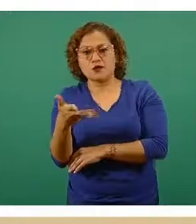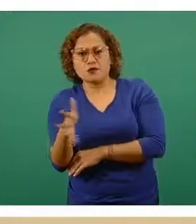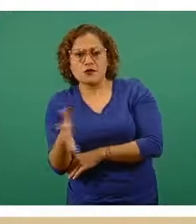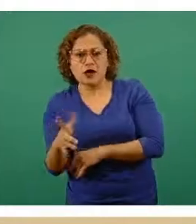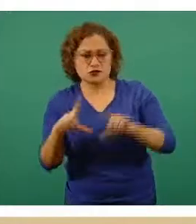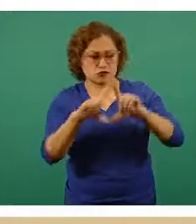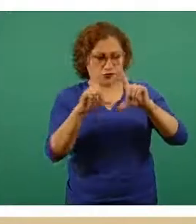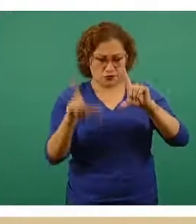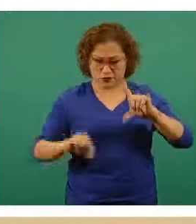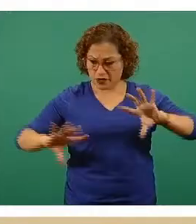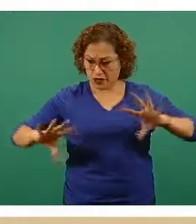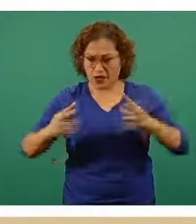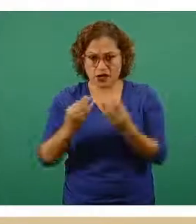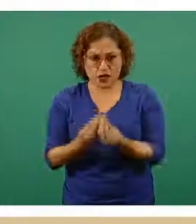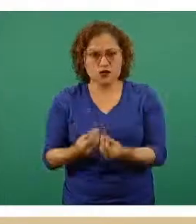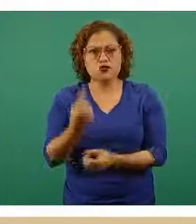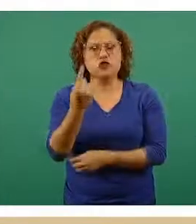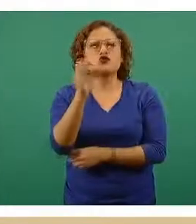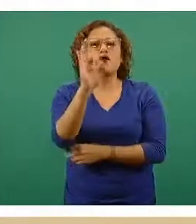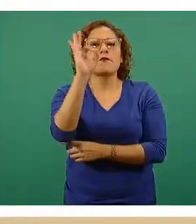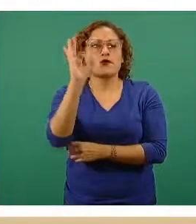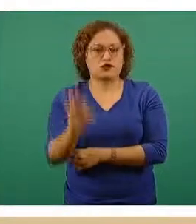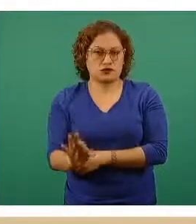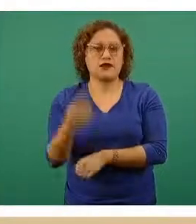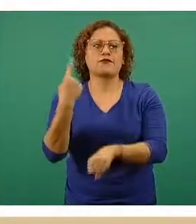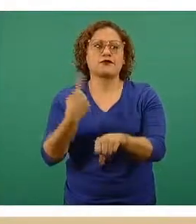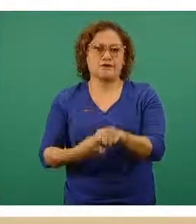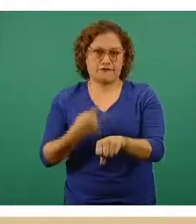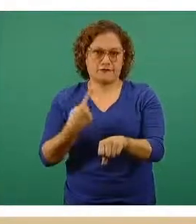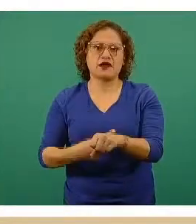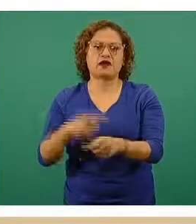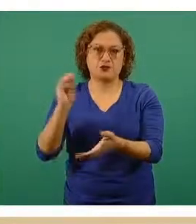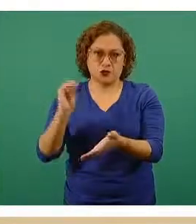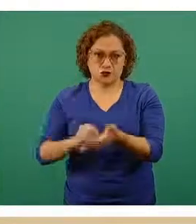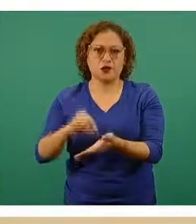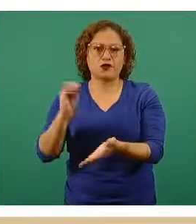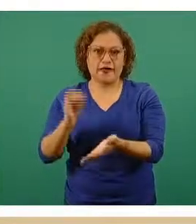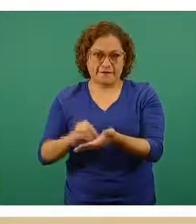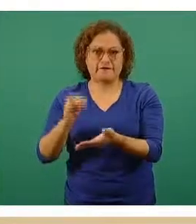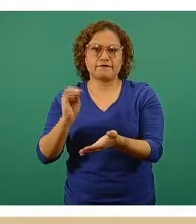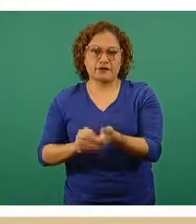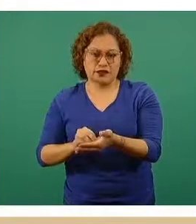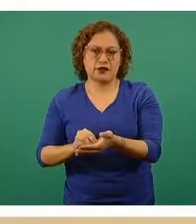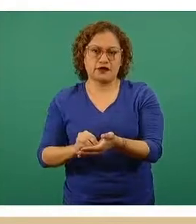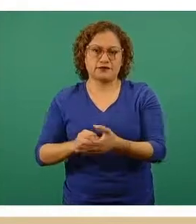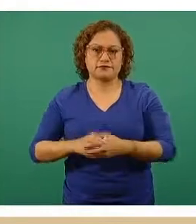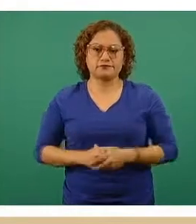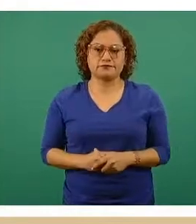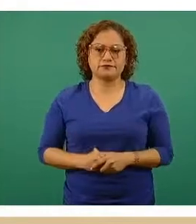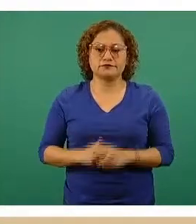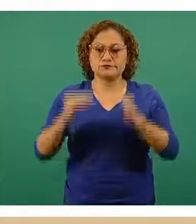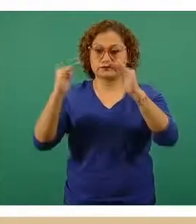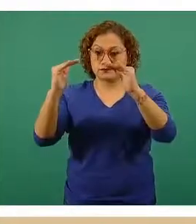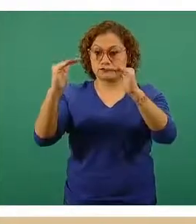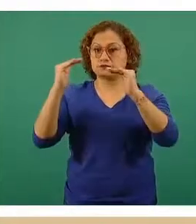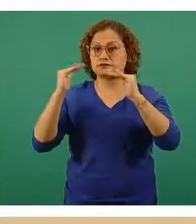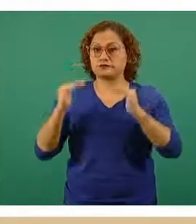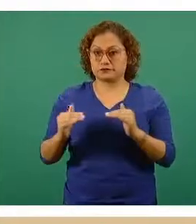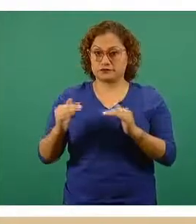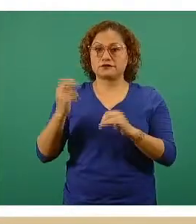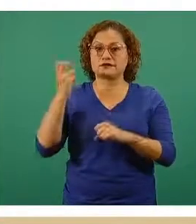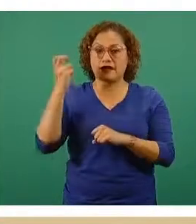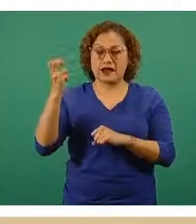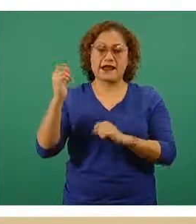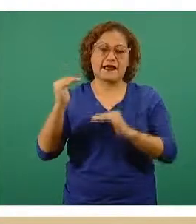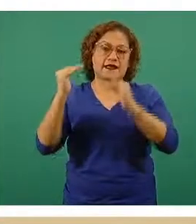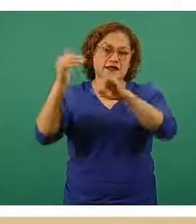el 1% del total de la epidemia desde que ha iniciado. Esta cifra es una cifra